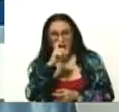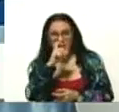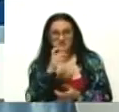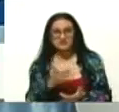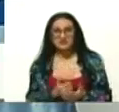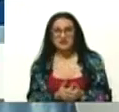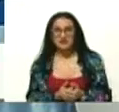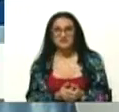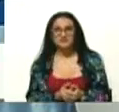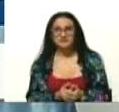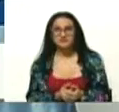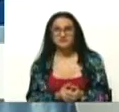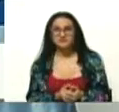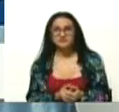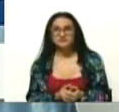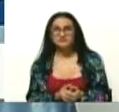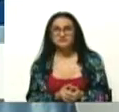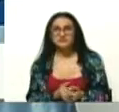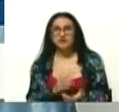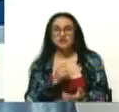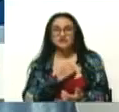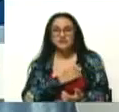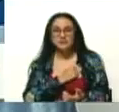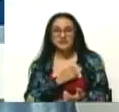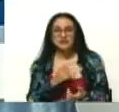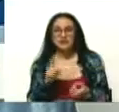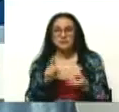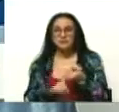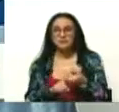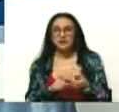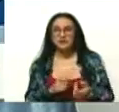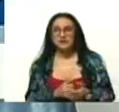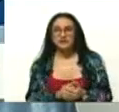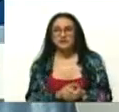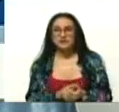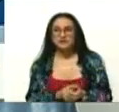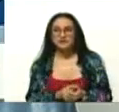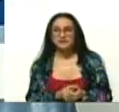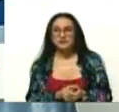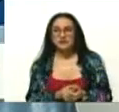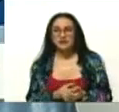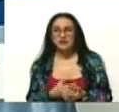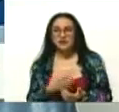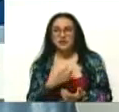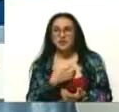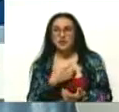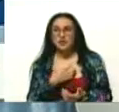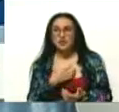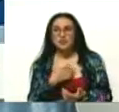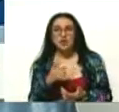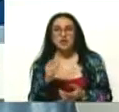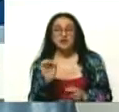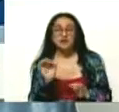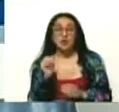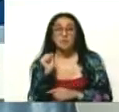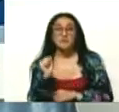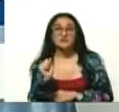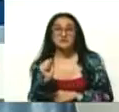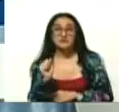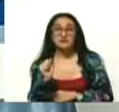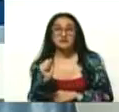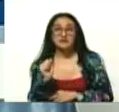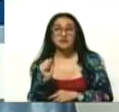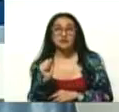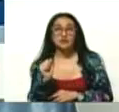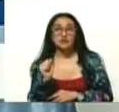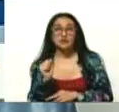etcétera, por motivos sentimentales o lo que fuere. Eso no puede tipificarse de homicidio, a pesar de que